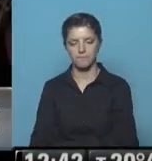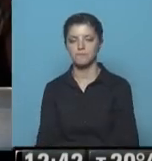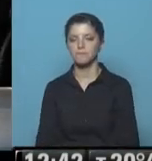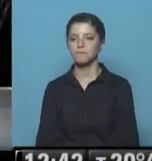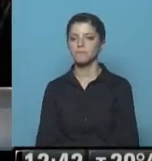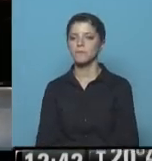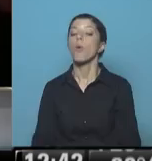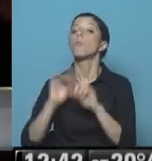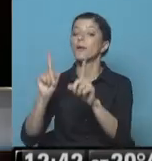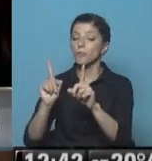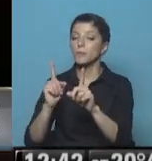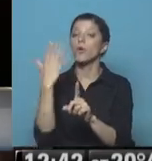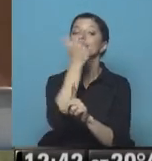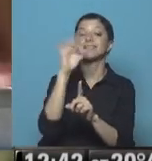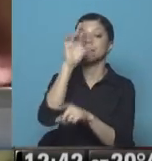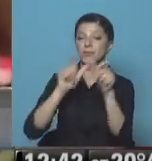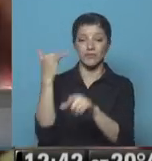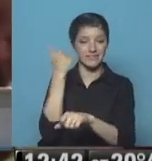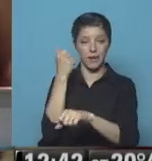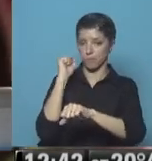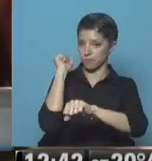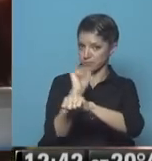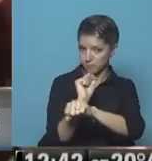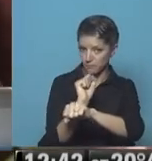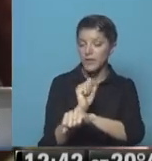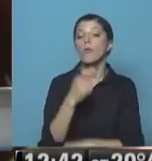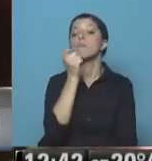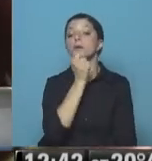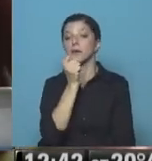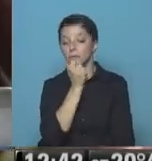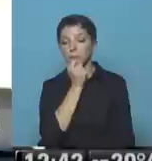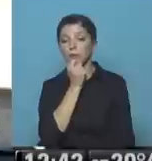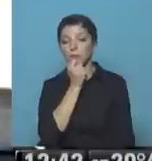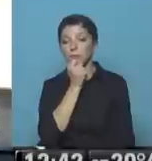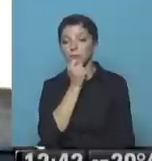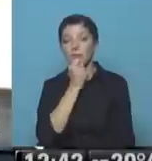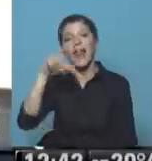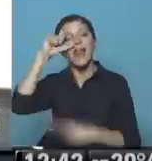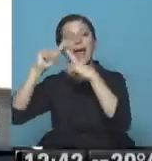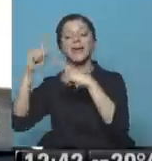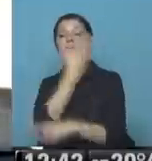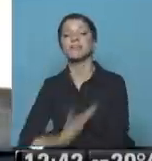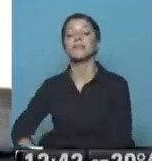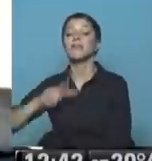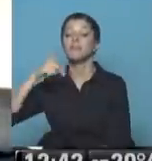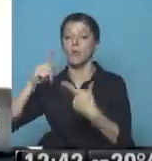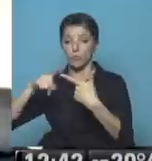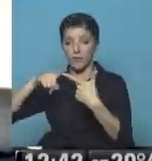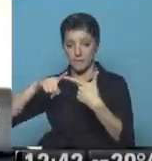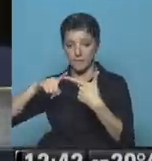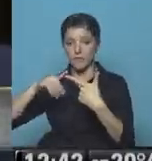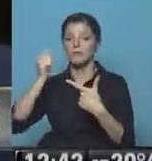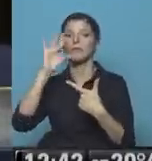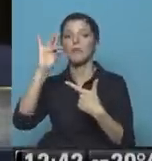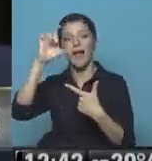caso, 60 personas ya fueron detenidas, entre ellas Roxana Valdetti, la ex vicepresidente y mano derecha